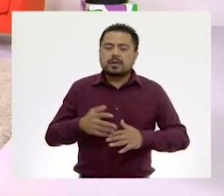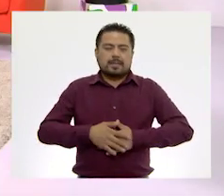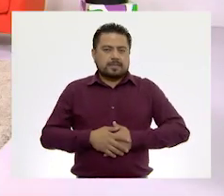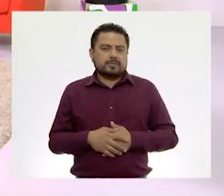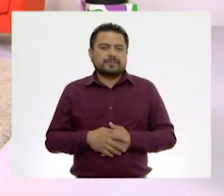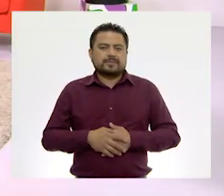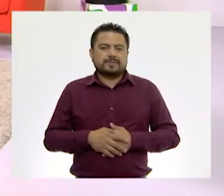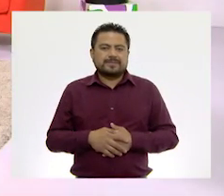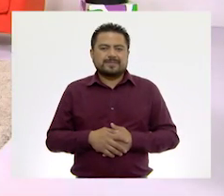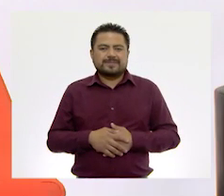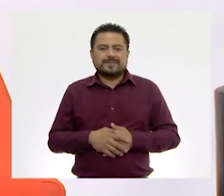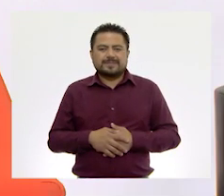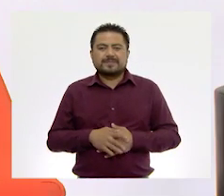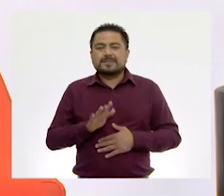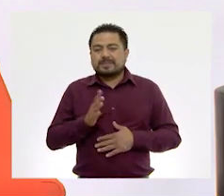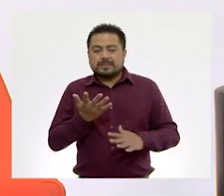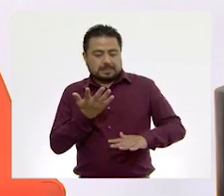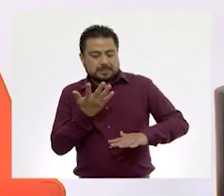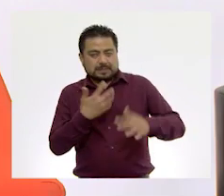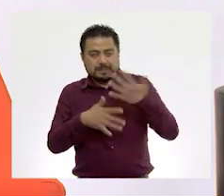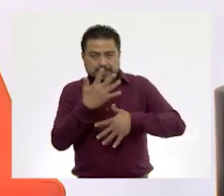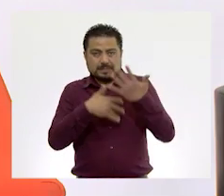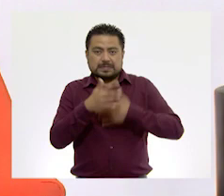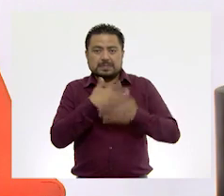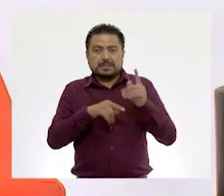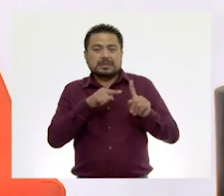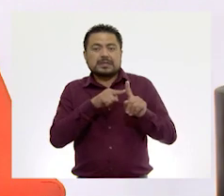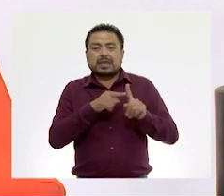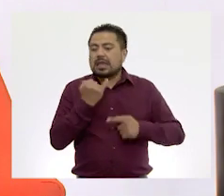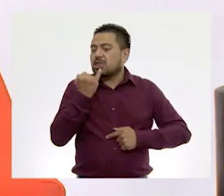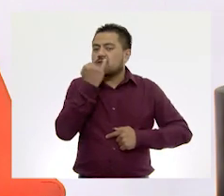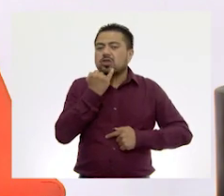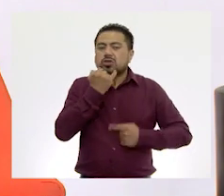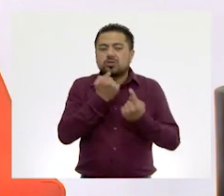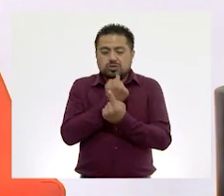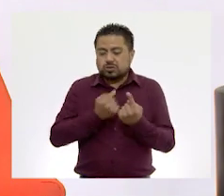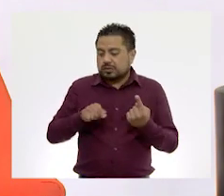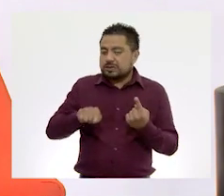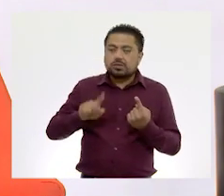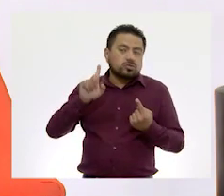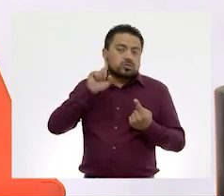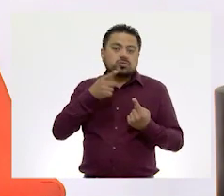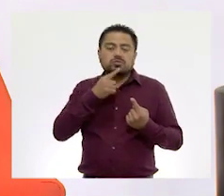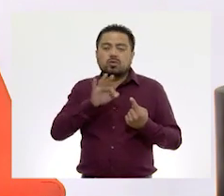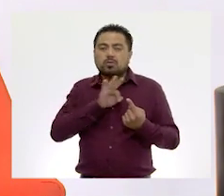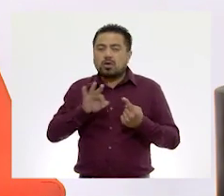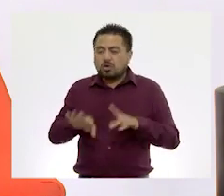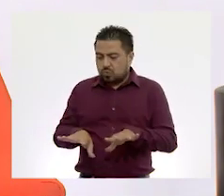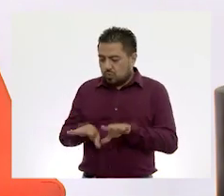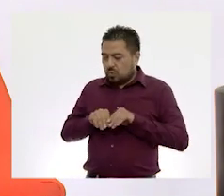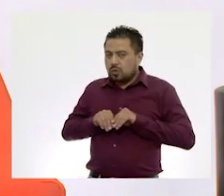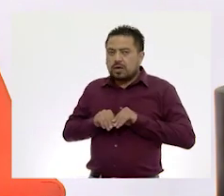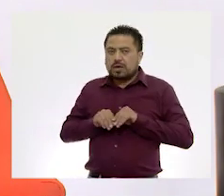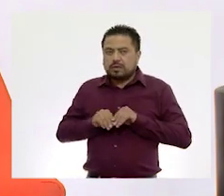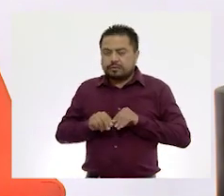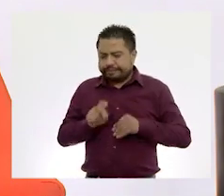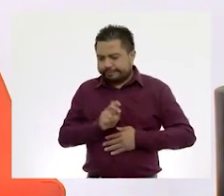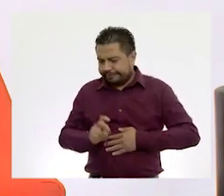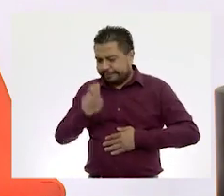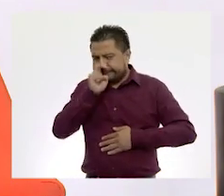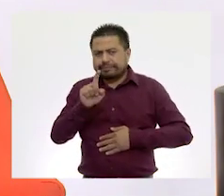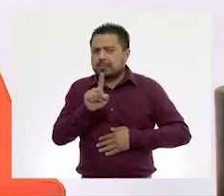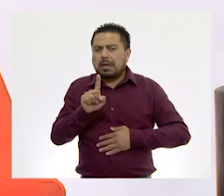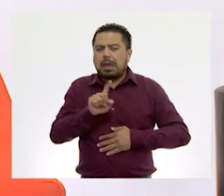Bueno, la lengua de señas es el idioma que un niño sordo puede adquirir sin restricciones, de